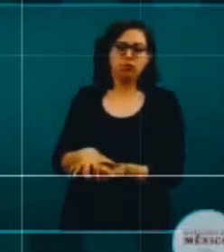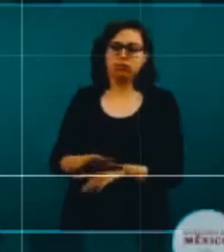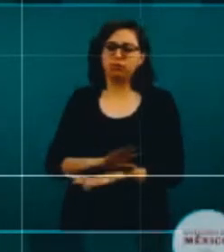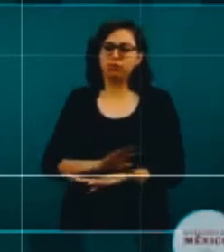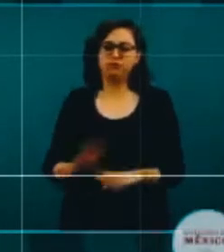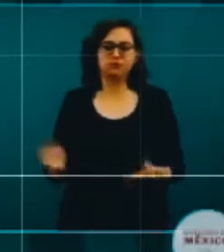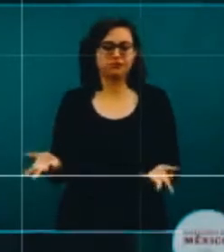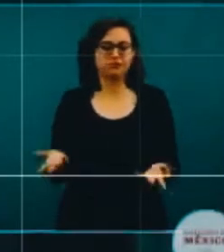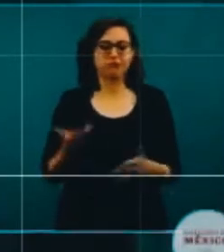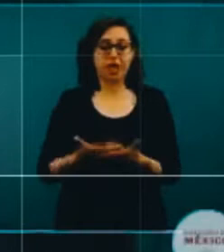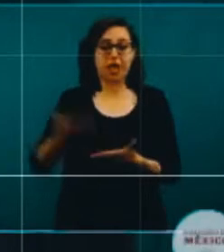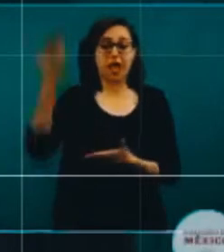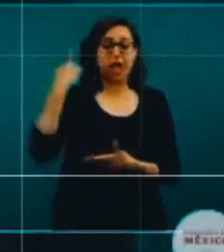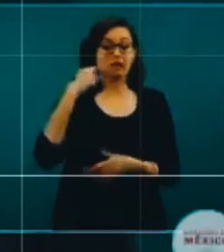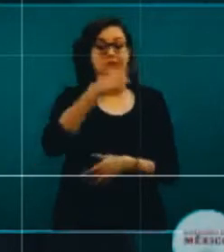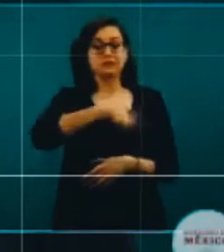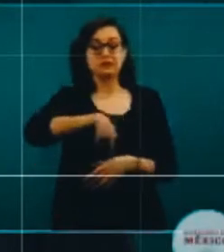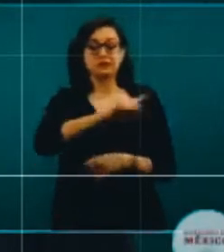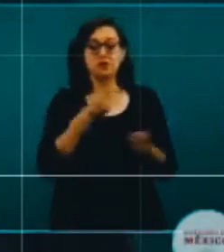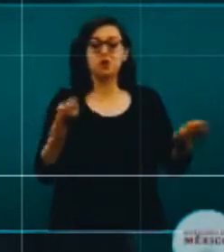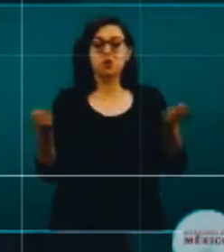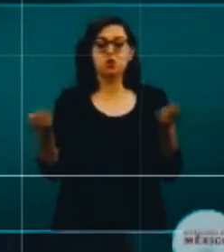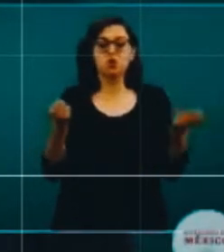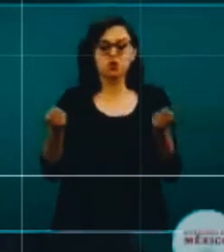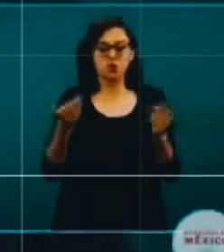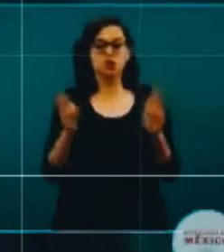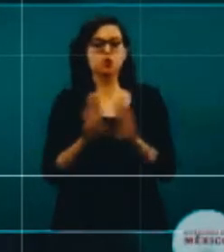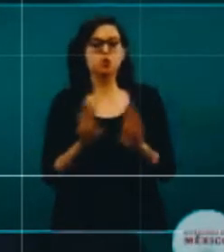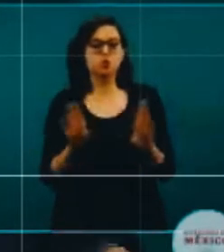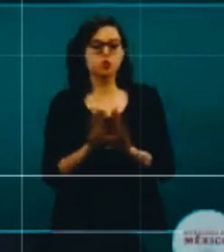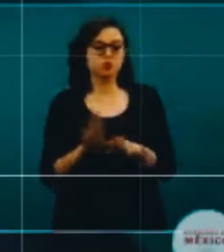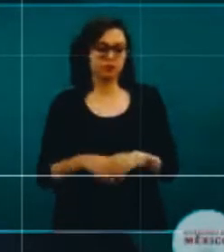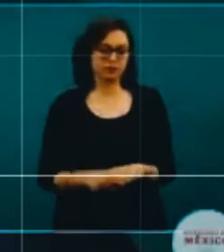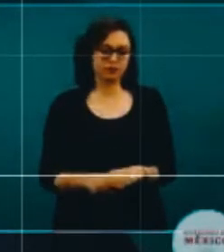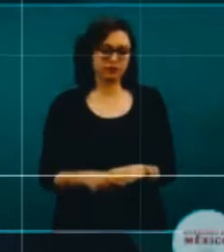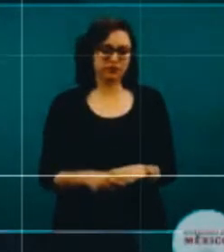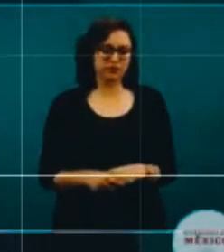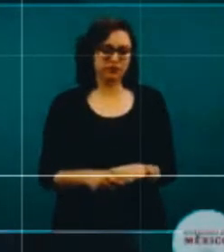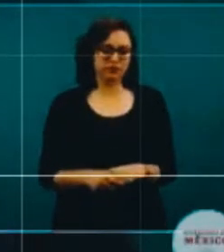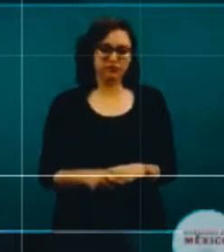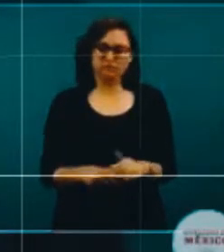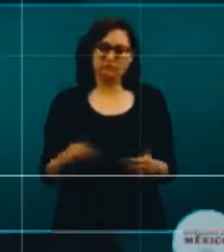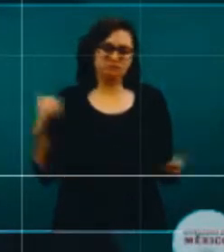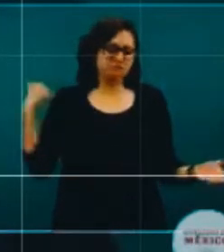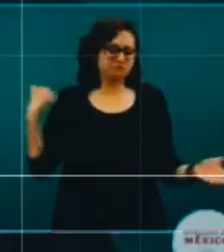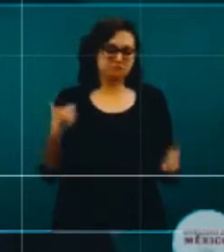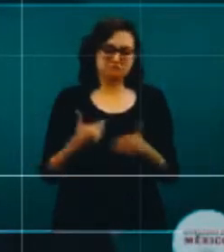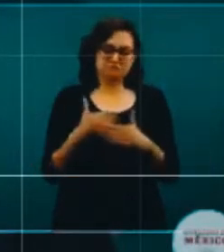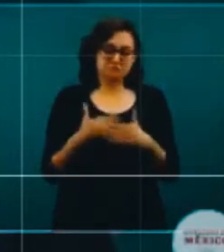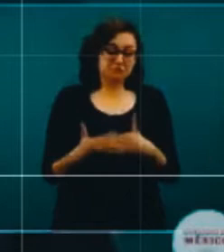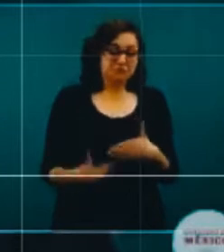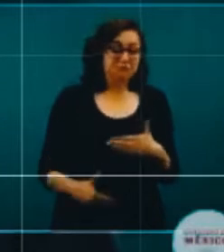como dominaban antes, y además lo siguen haciendo,